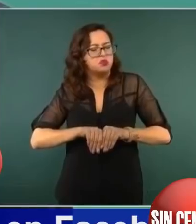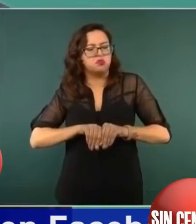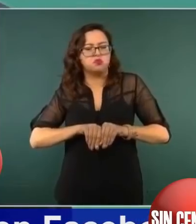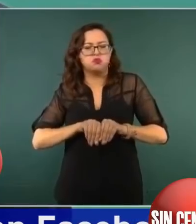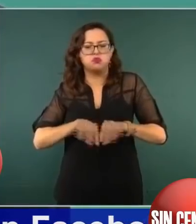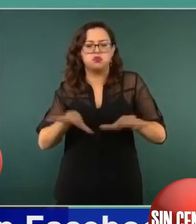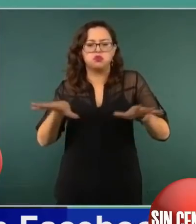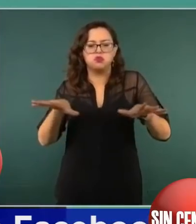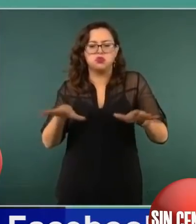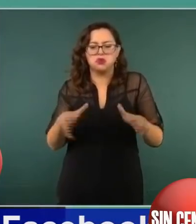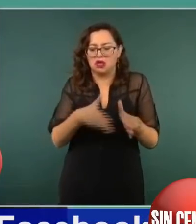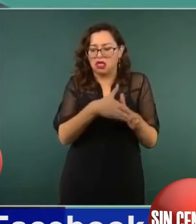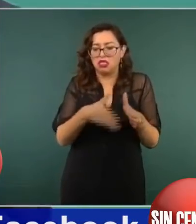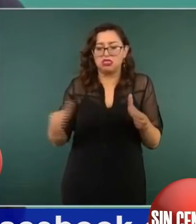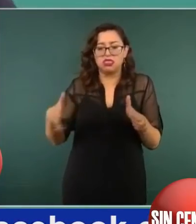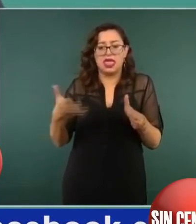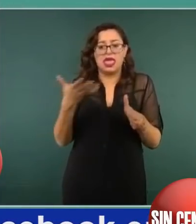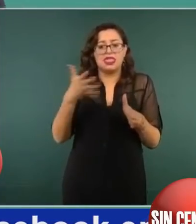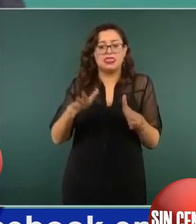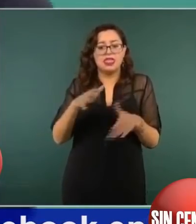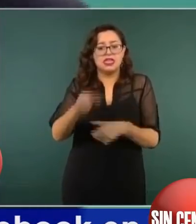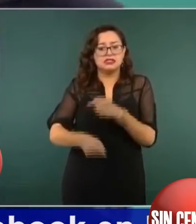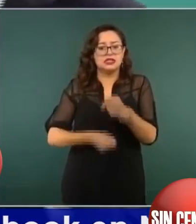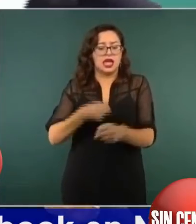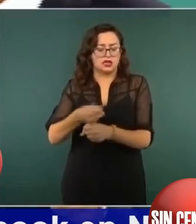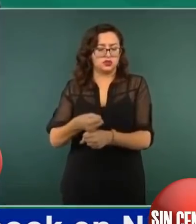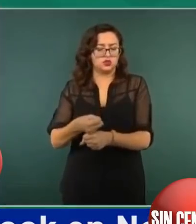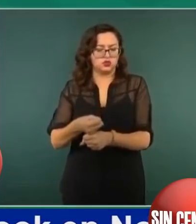periodo. ¿Pero qué pasó antes?